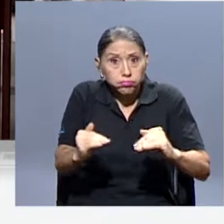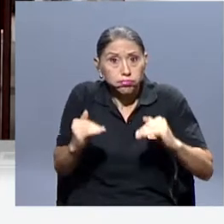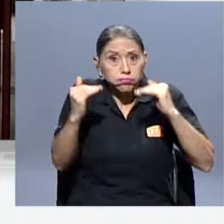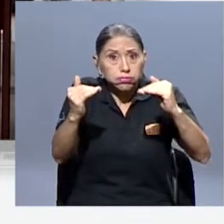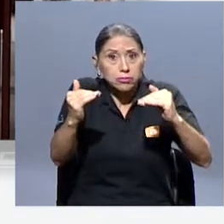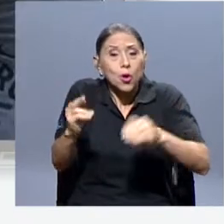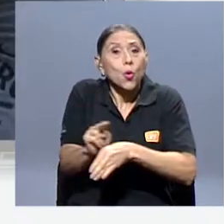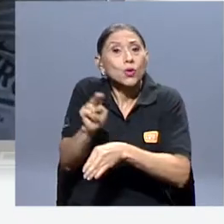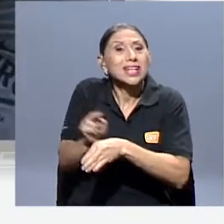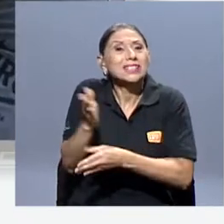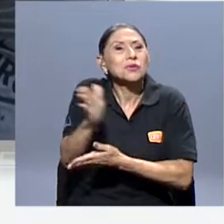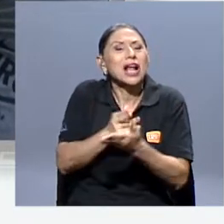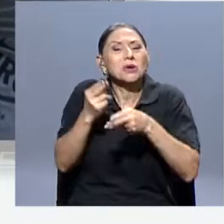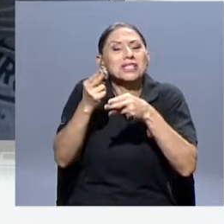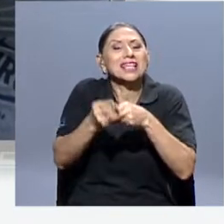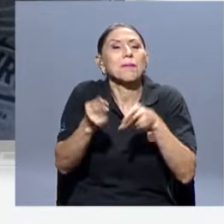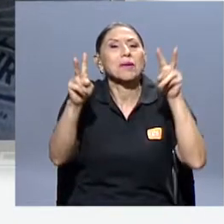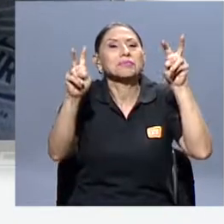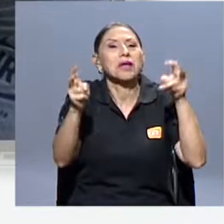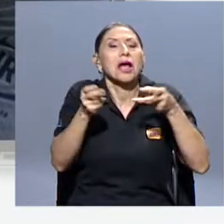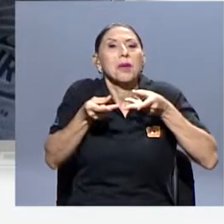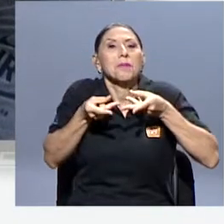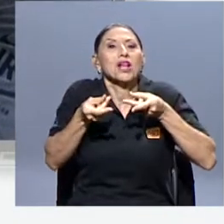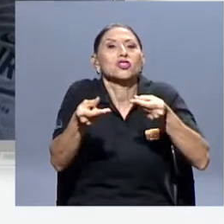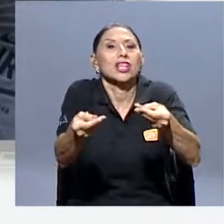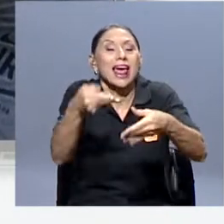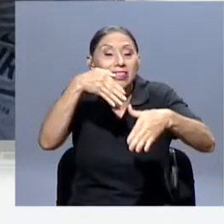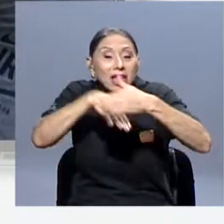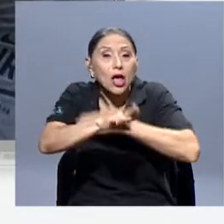utilizamos lo que se llama velocidad de hospitalización, que es qué tan rápido